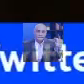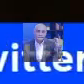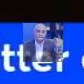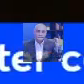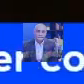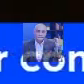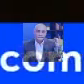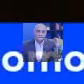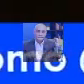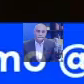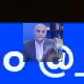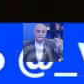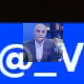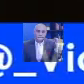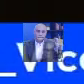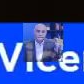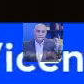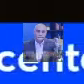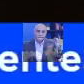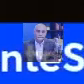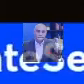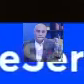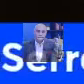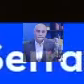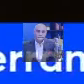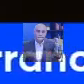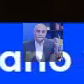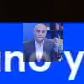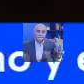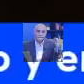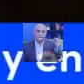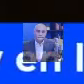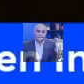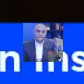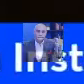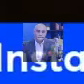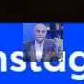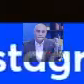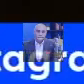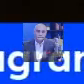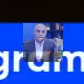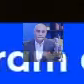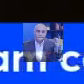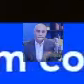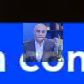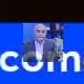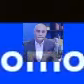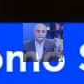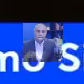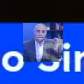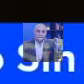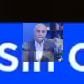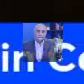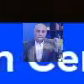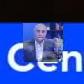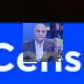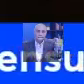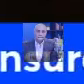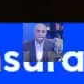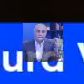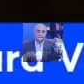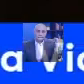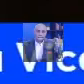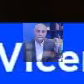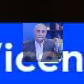o supuestos líderes de la oposición. Será por algo, será porque se les va acabando este mensaje,